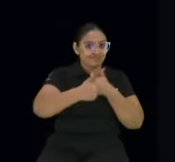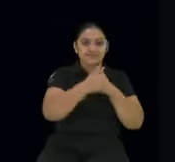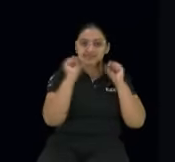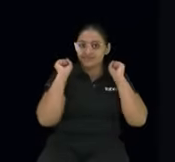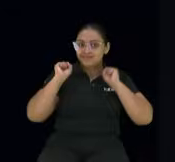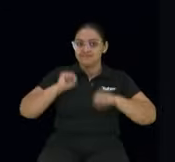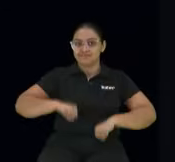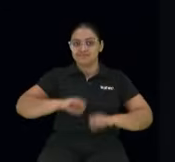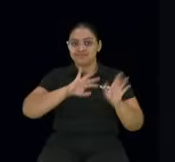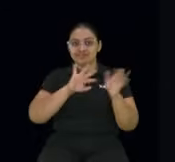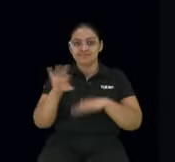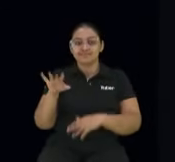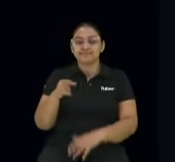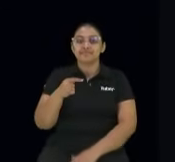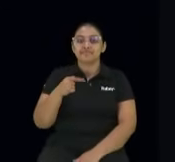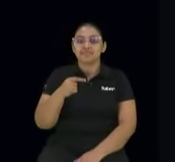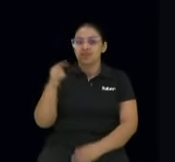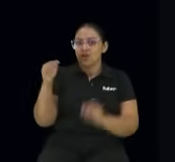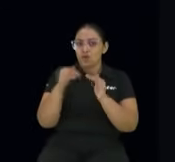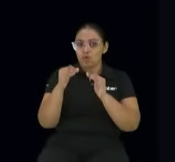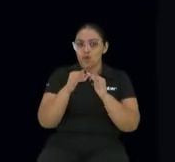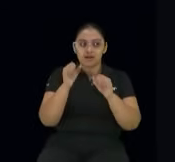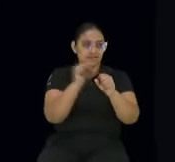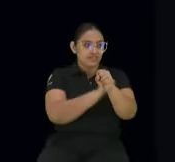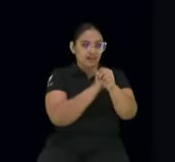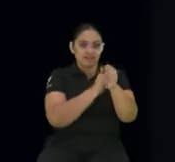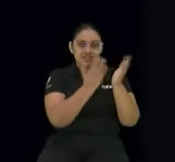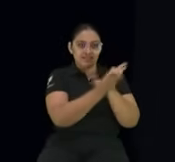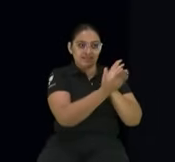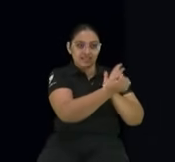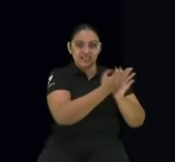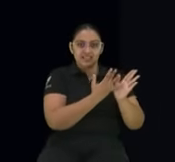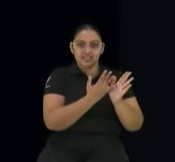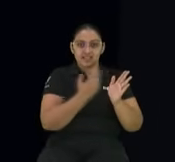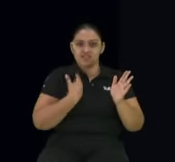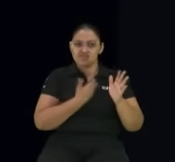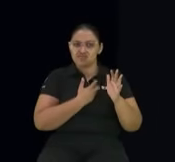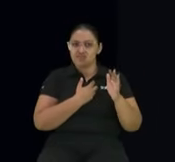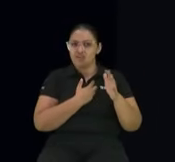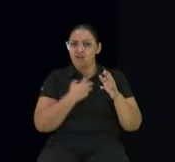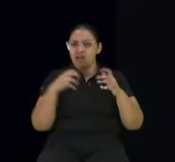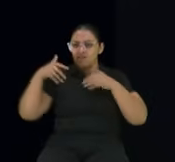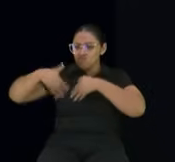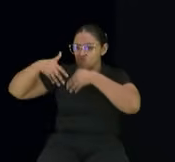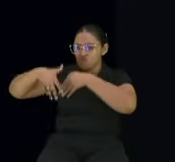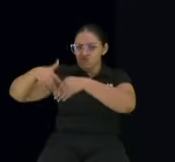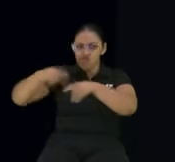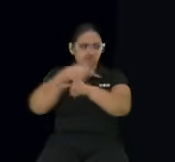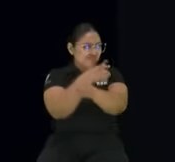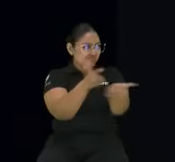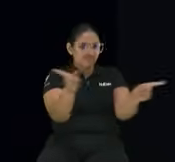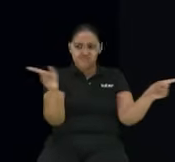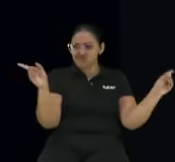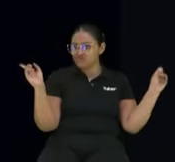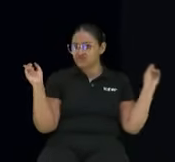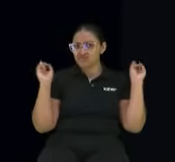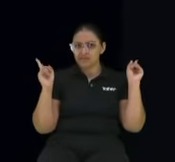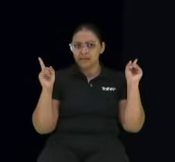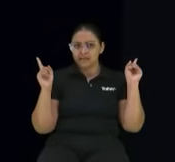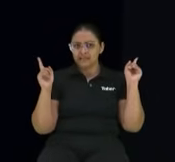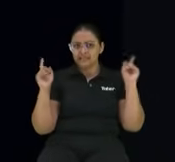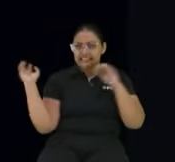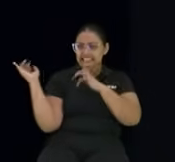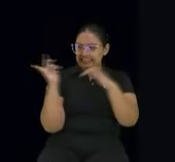lo dijo un salmista Aunque un ejército acampe contra mí aunque contra mí se levanten